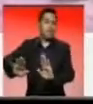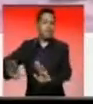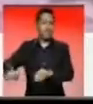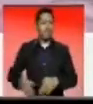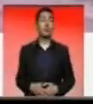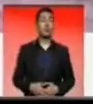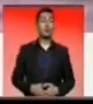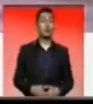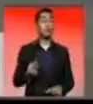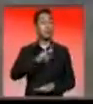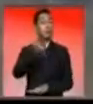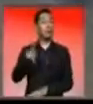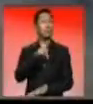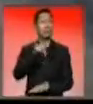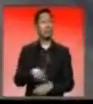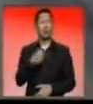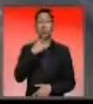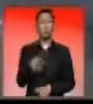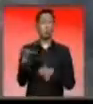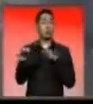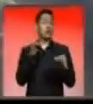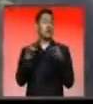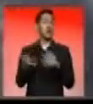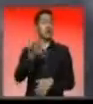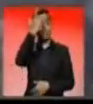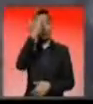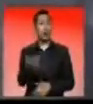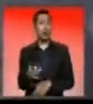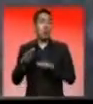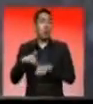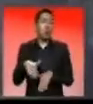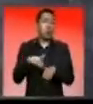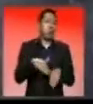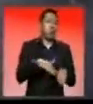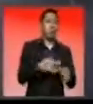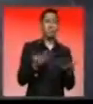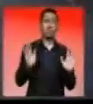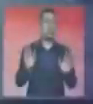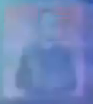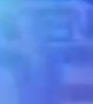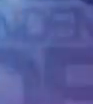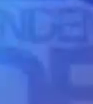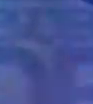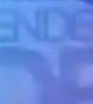no existe explicación científica clara para este hecho.